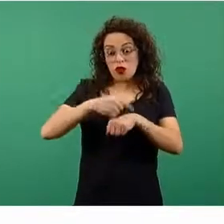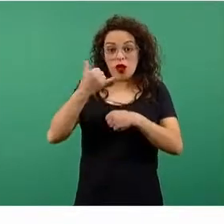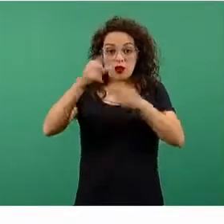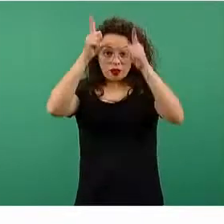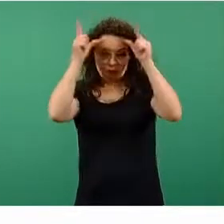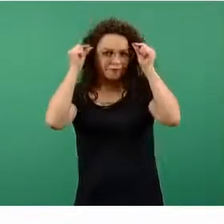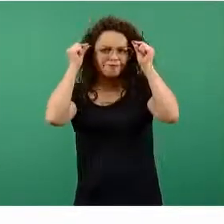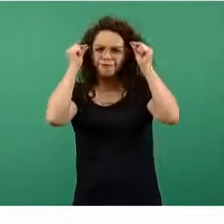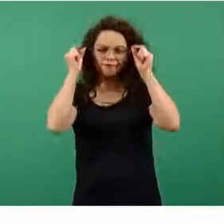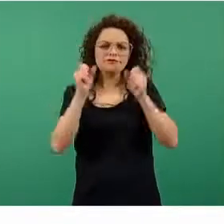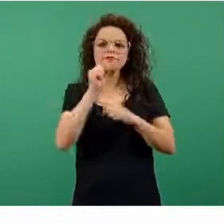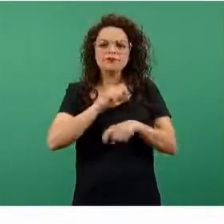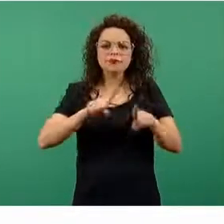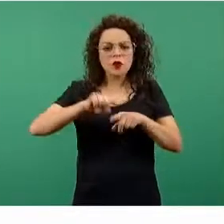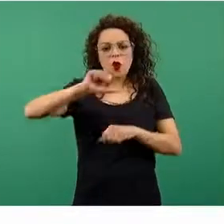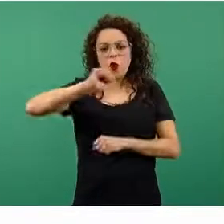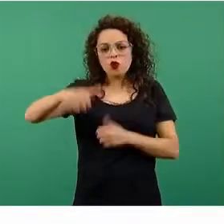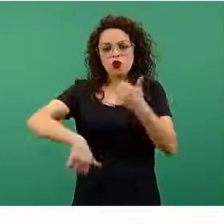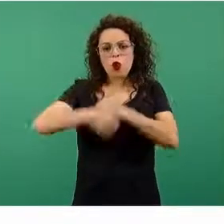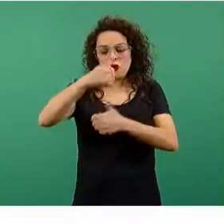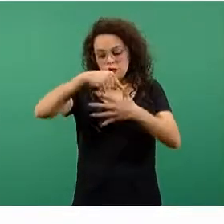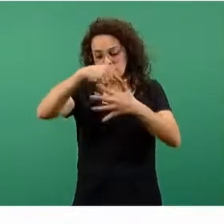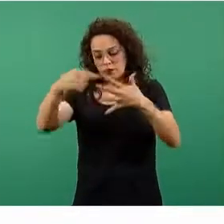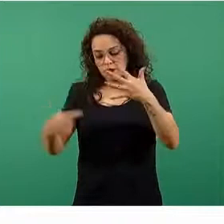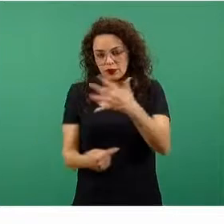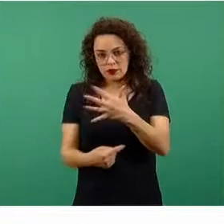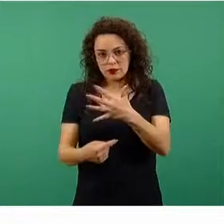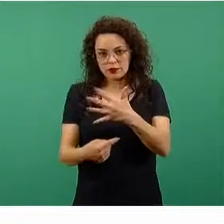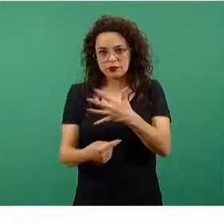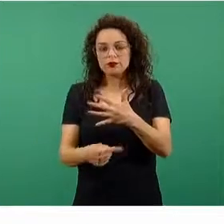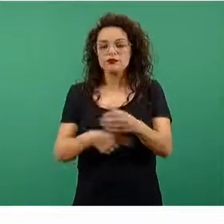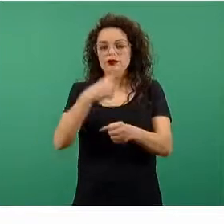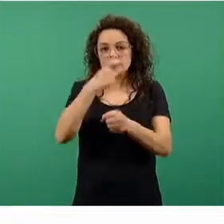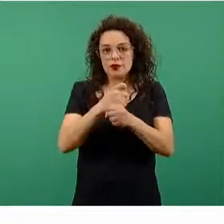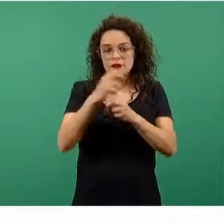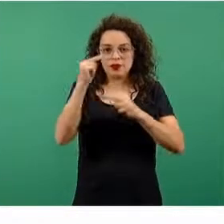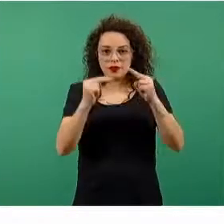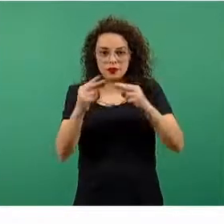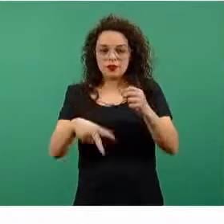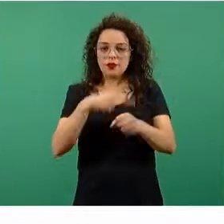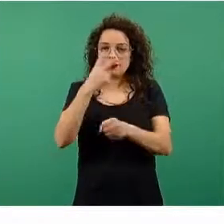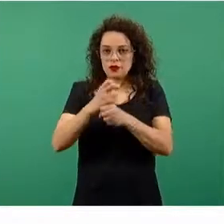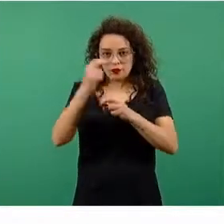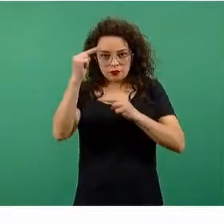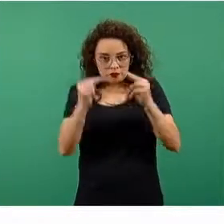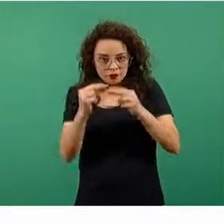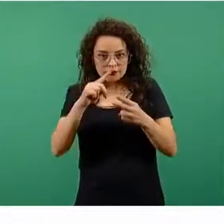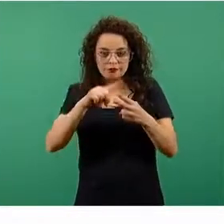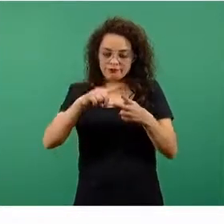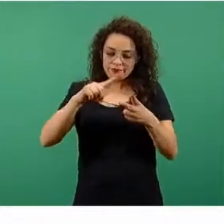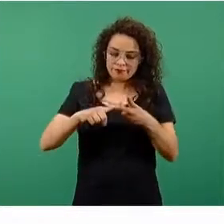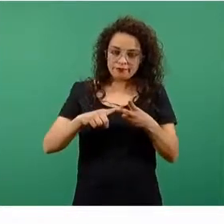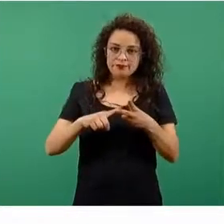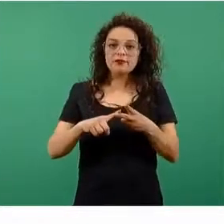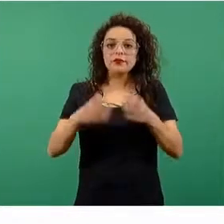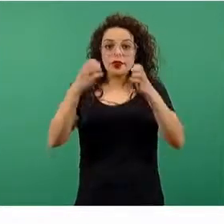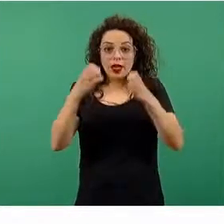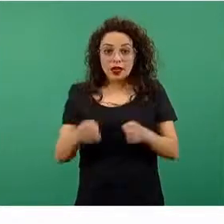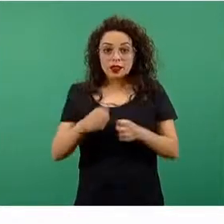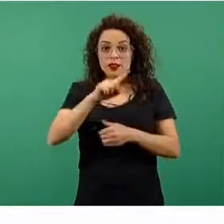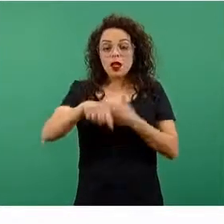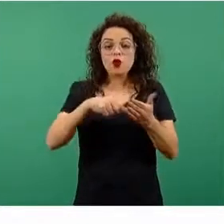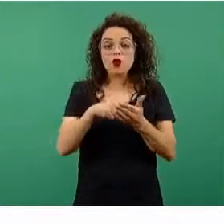también 11 categorías laborales, pero del campo clínico. Primera línea, segunda línea, como hemos explicado, es el personal que está en las unidades